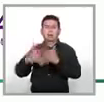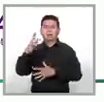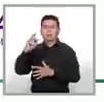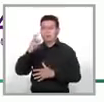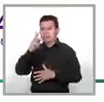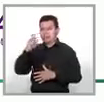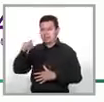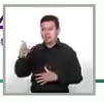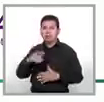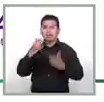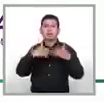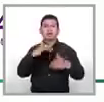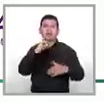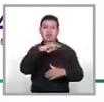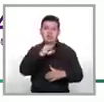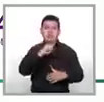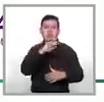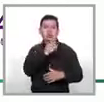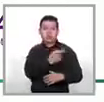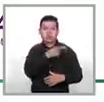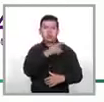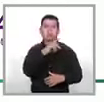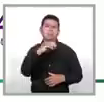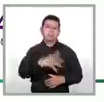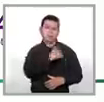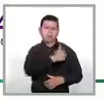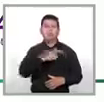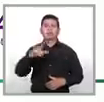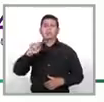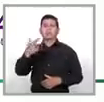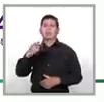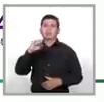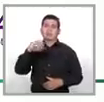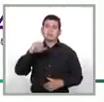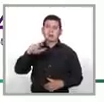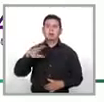el IMSS régimen bienestar, 27 en CEMAR,